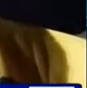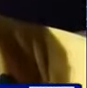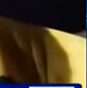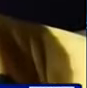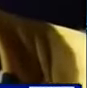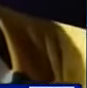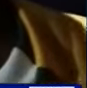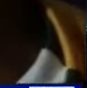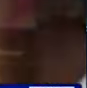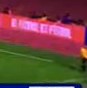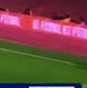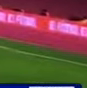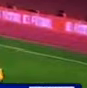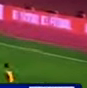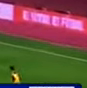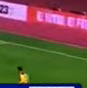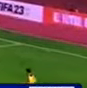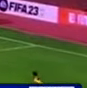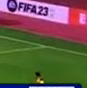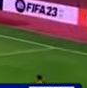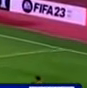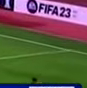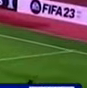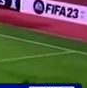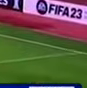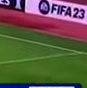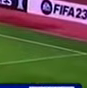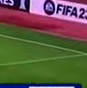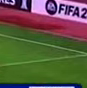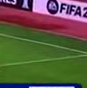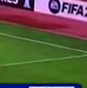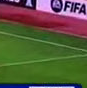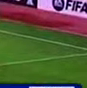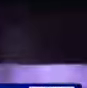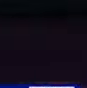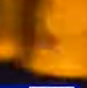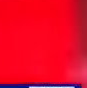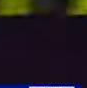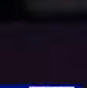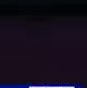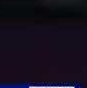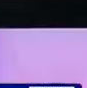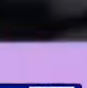Queremos regalar una alegría a toda nuestra hinchada. Ortega acariciando esa pelota, el desvío y está, Castillo, gol.